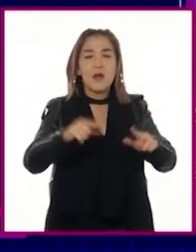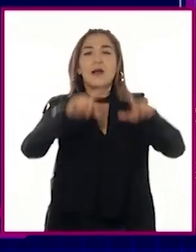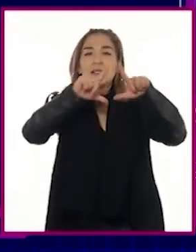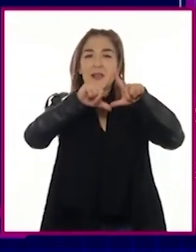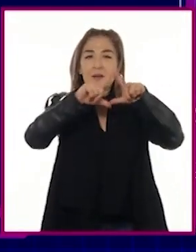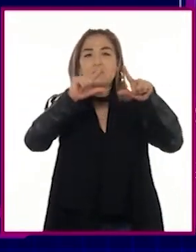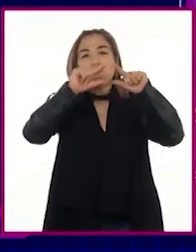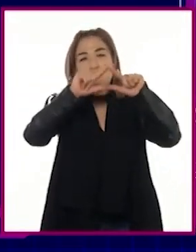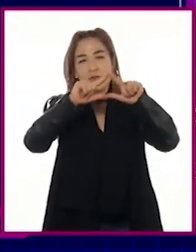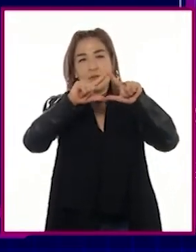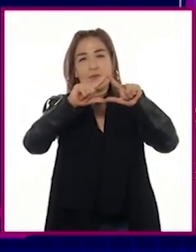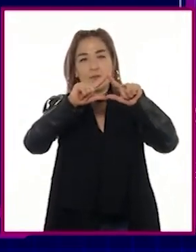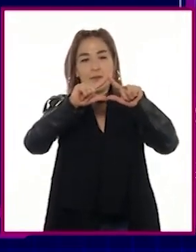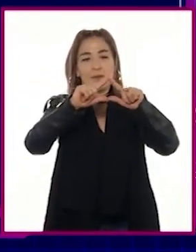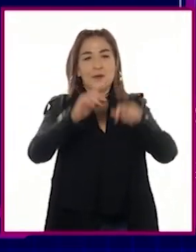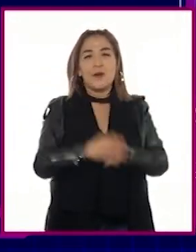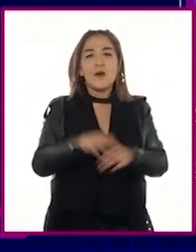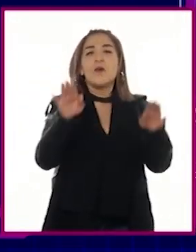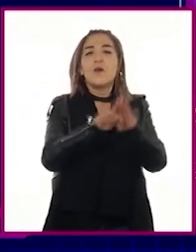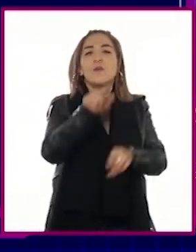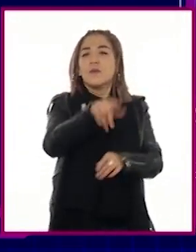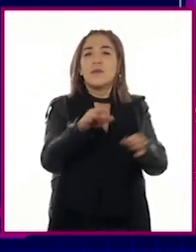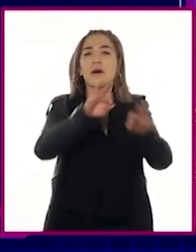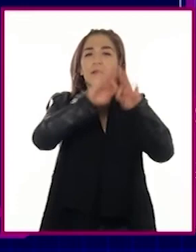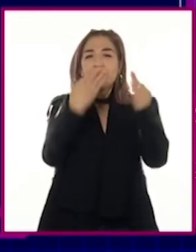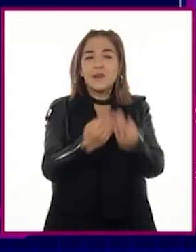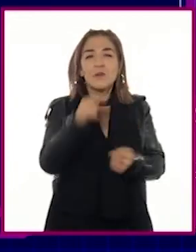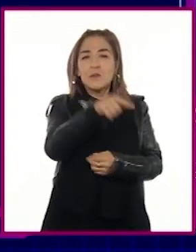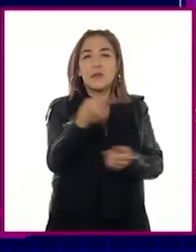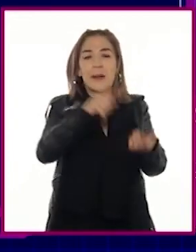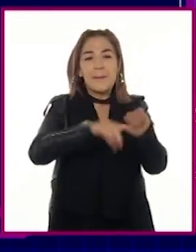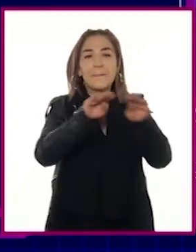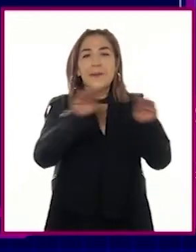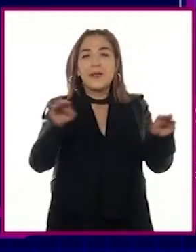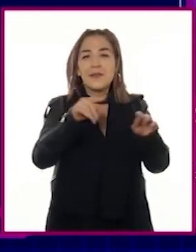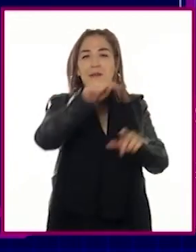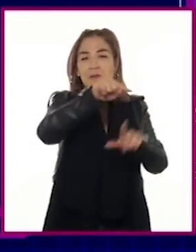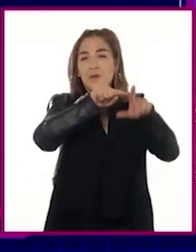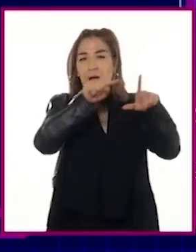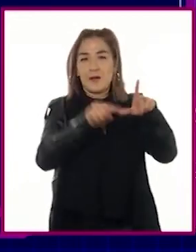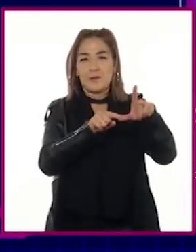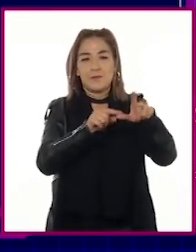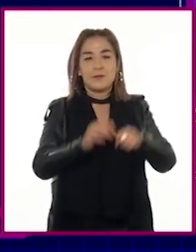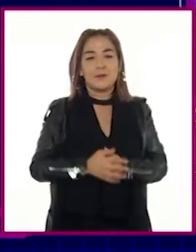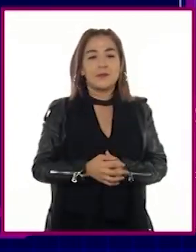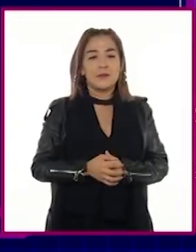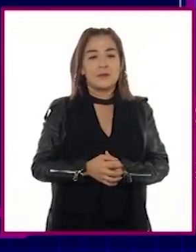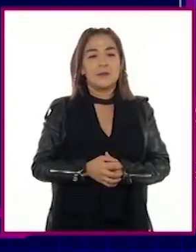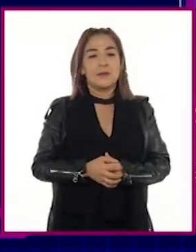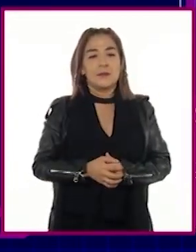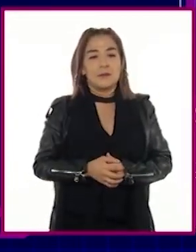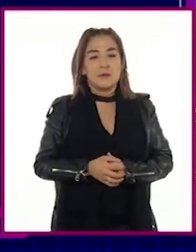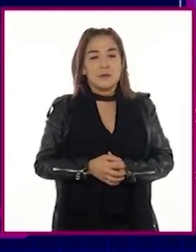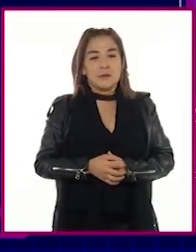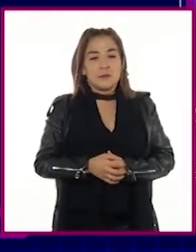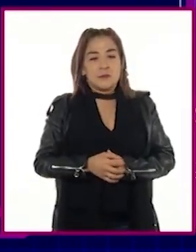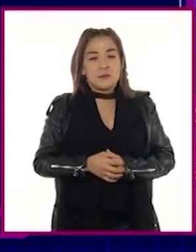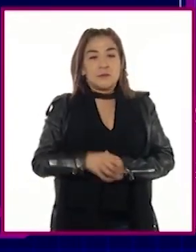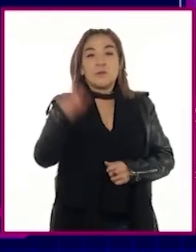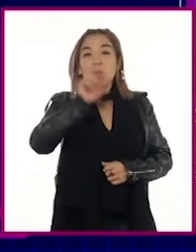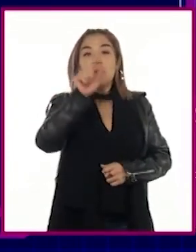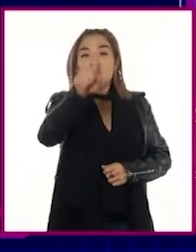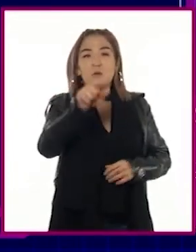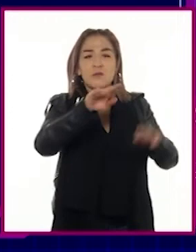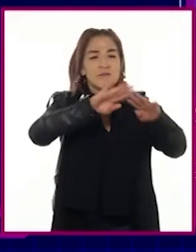rombos, para obtener indirectamente el área o la medida de sus ángulos. Cuando se descompone solo usando